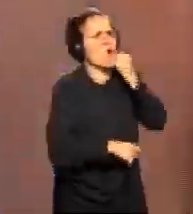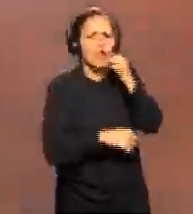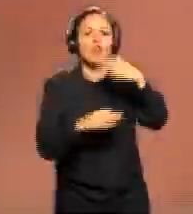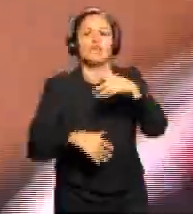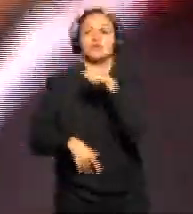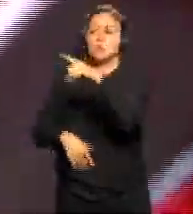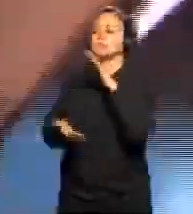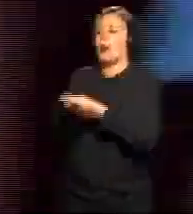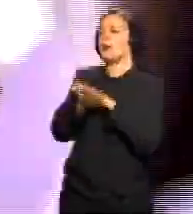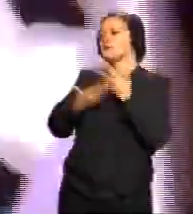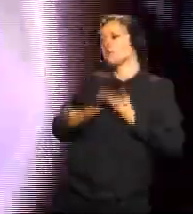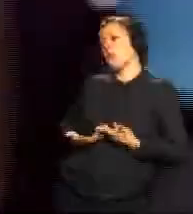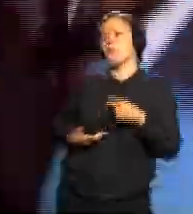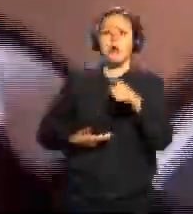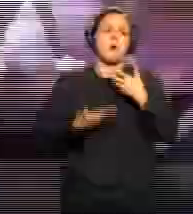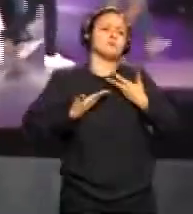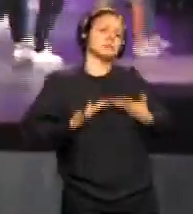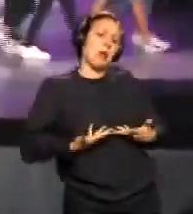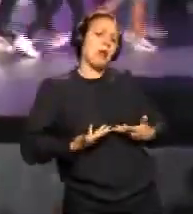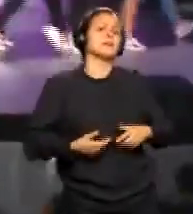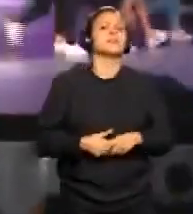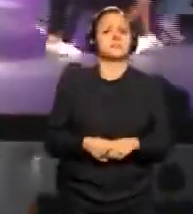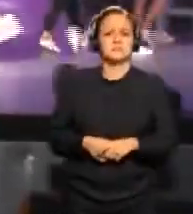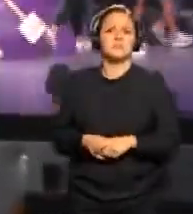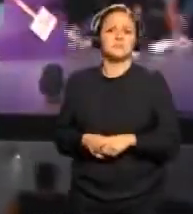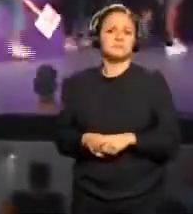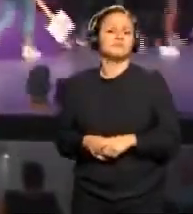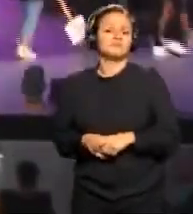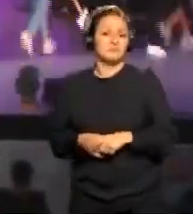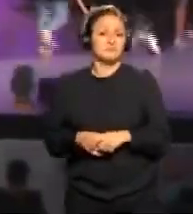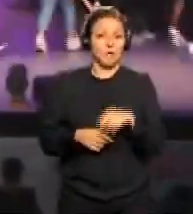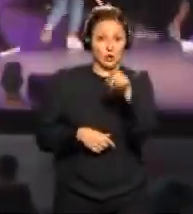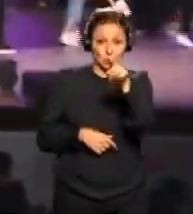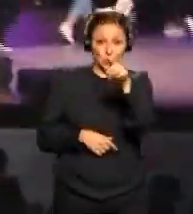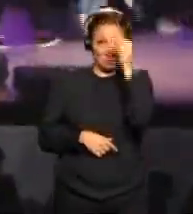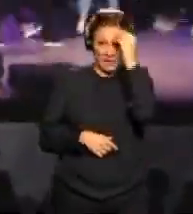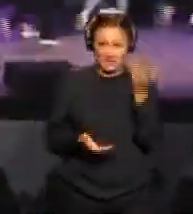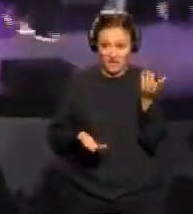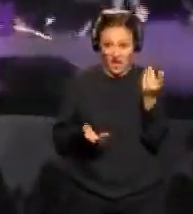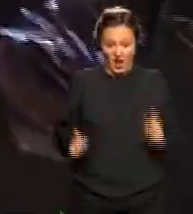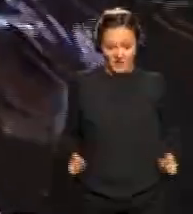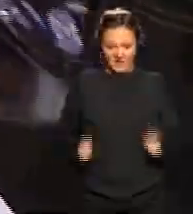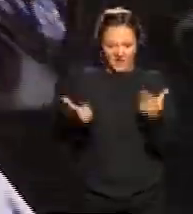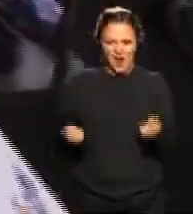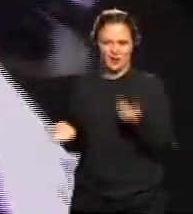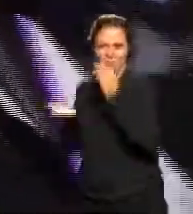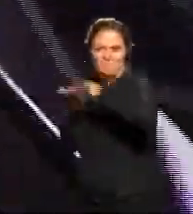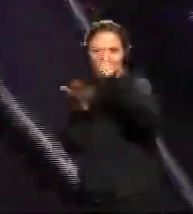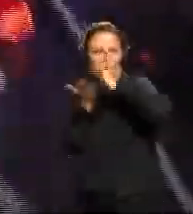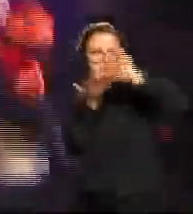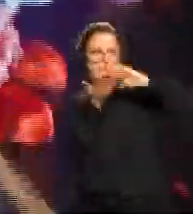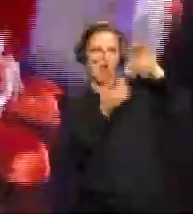oh, oh, tranquilísimo, oh, oh. Tú piensas derrochar, tienes